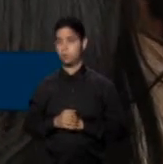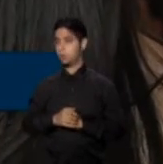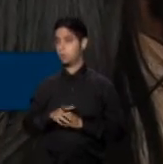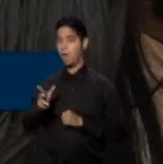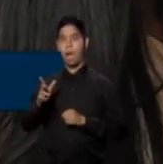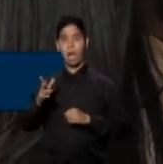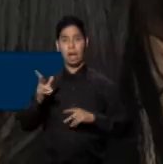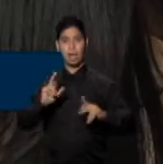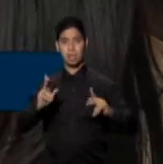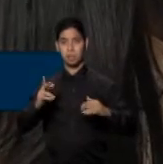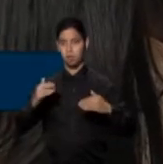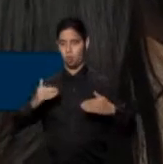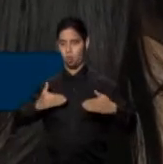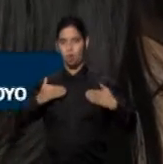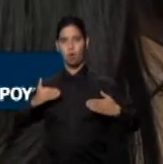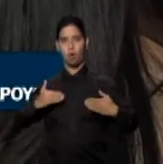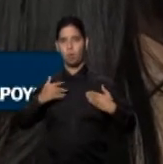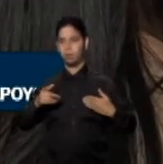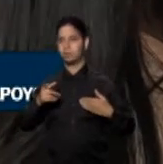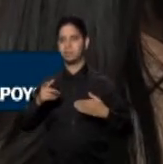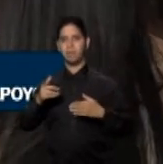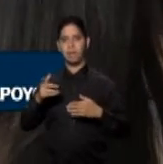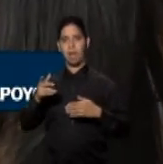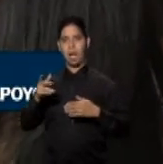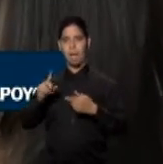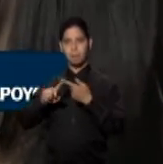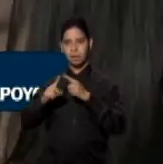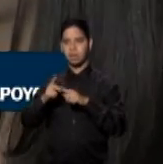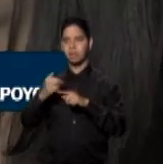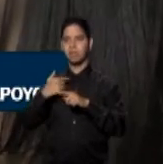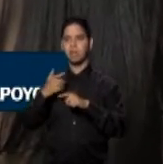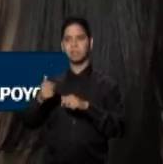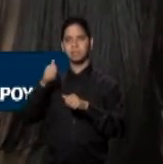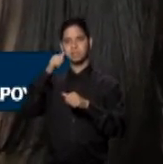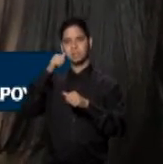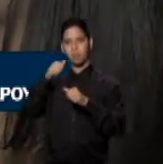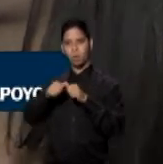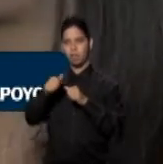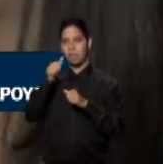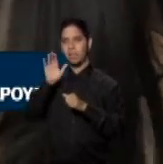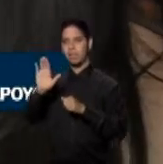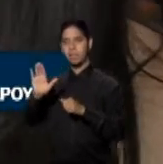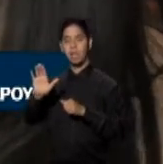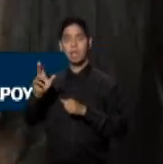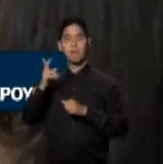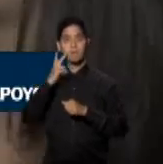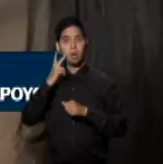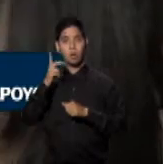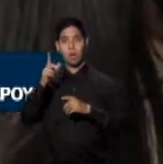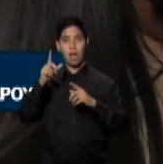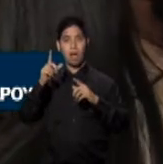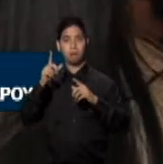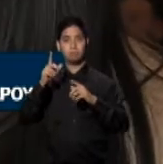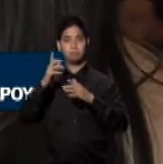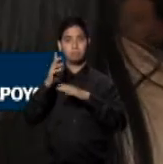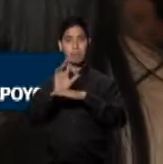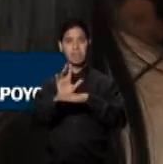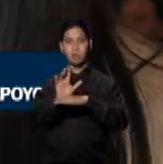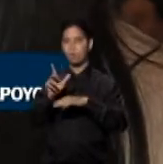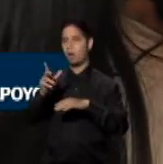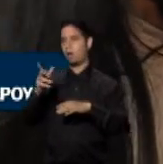una amiga mía los otros días me envió una foto de la portada de su película. Me dijo, la vi, me encanta, se